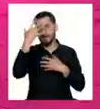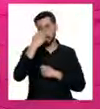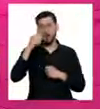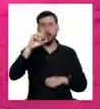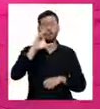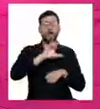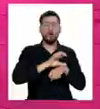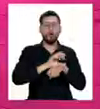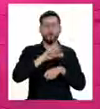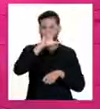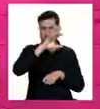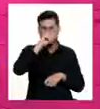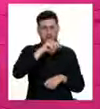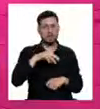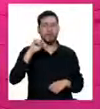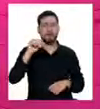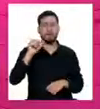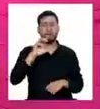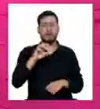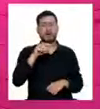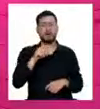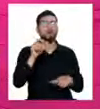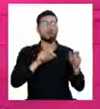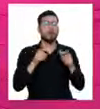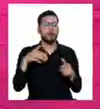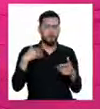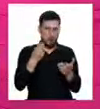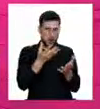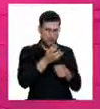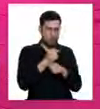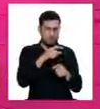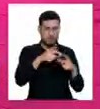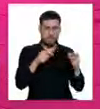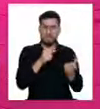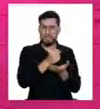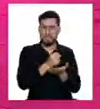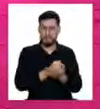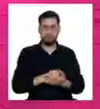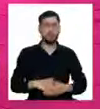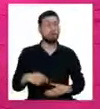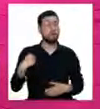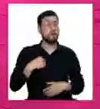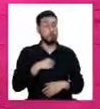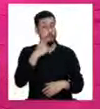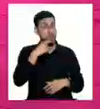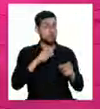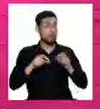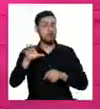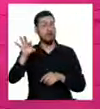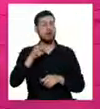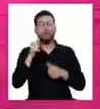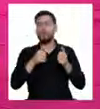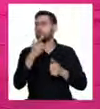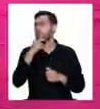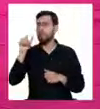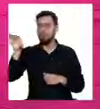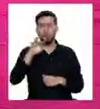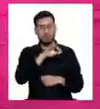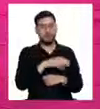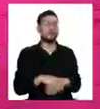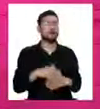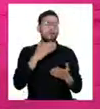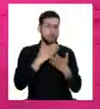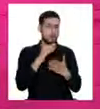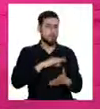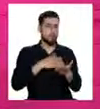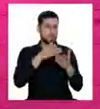en Comas. Son MACs que hacen que la población pueda recoger ya el trámite ahí. Nosotros como ciudadanos escogemos dónde recogerlo. Entonces es un